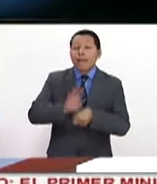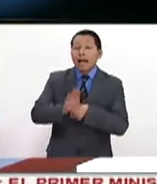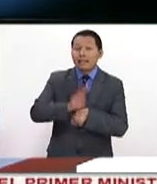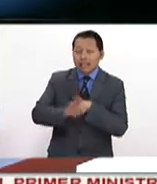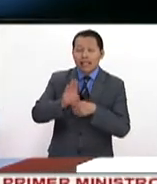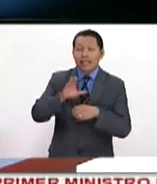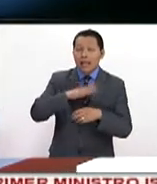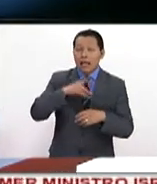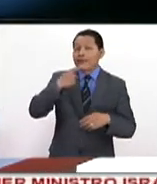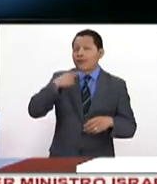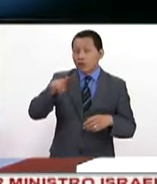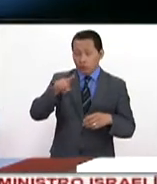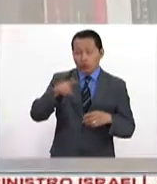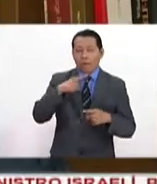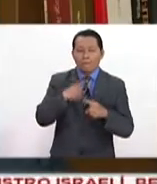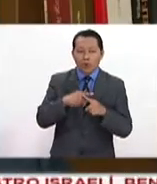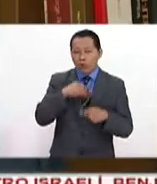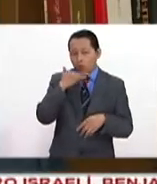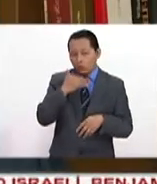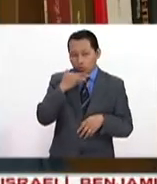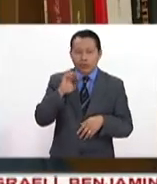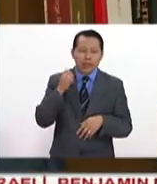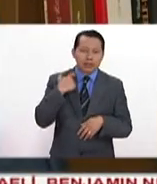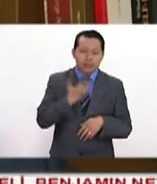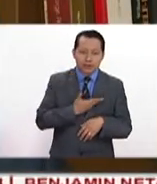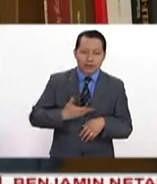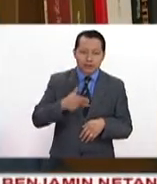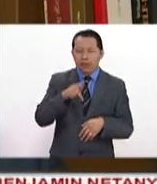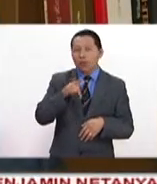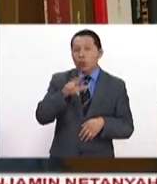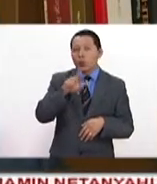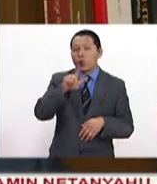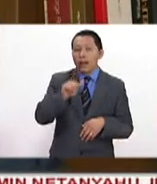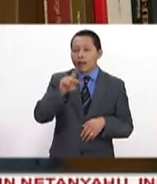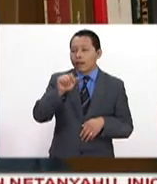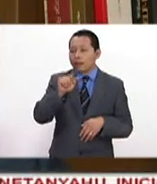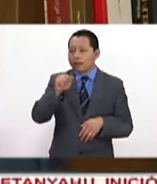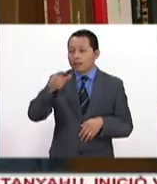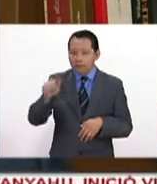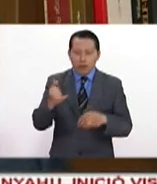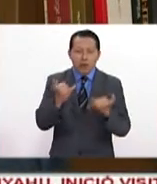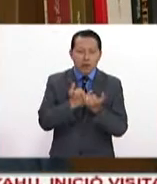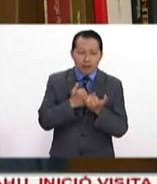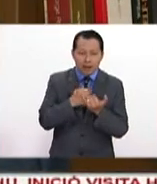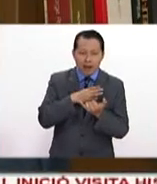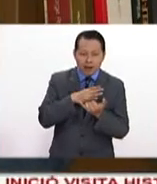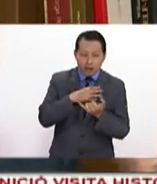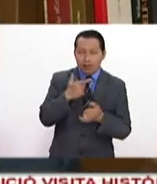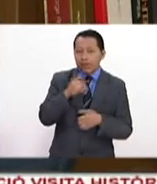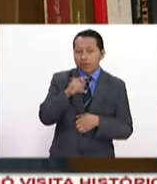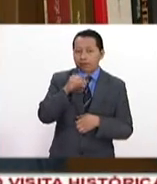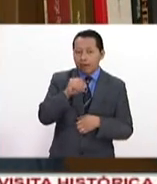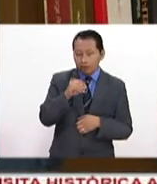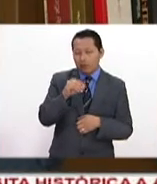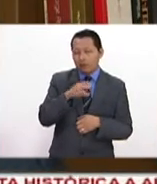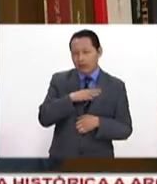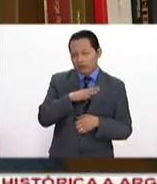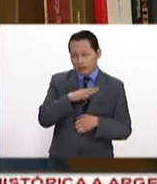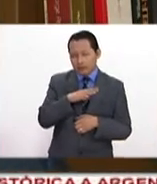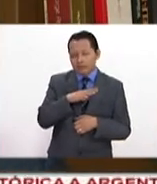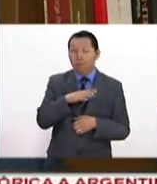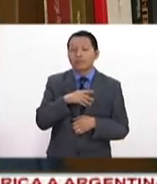nueva denuncia por corrupción en contra del expresidente Luis Inácio Lula da Silva y el exministro de la Secretaría de la Presidencia, Gilberto